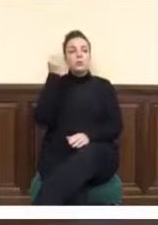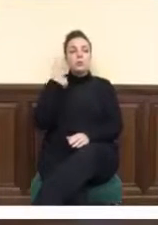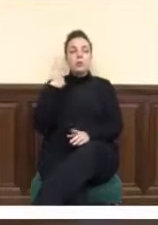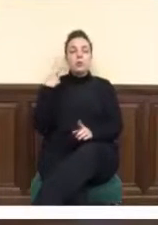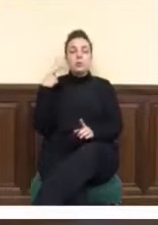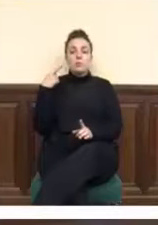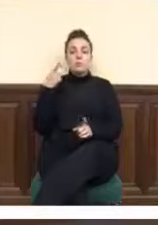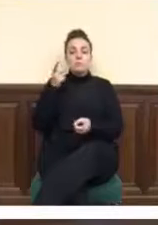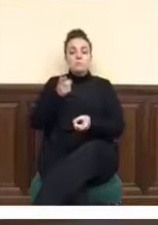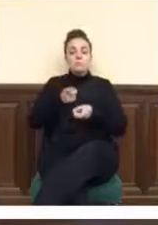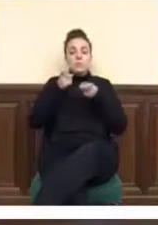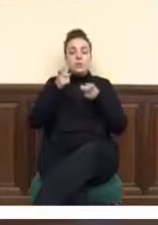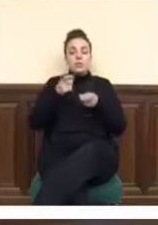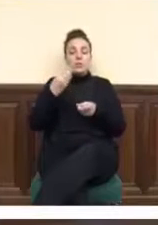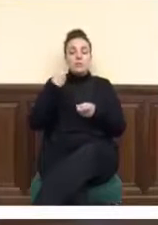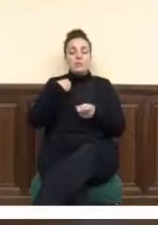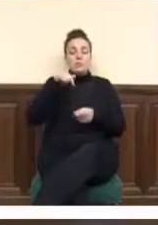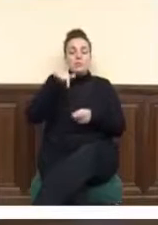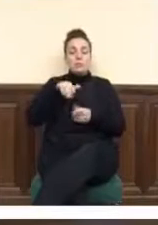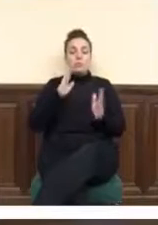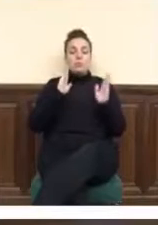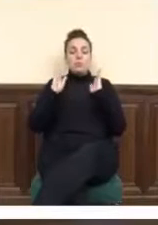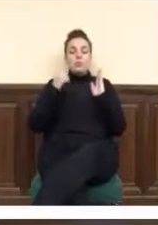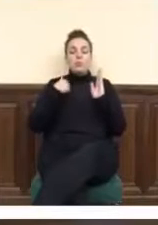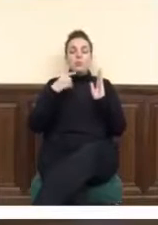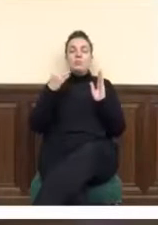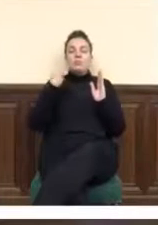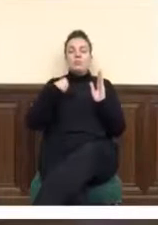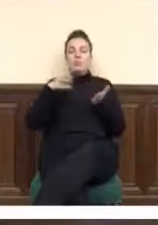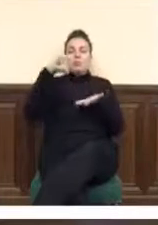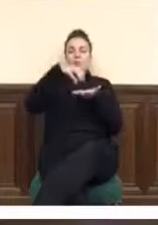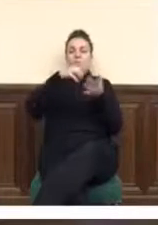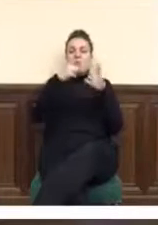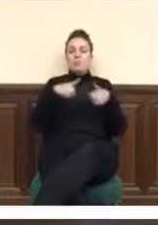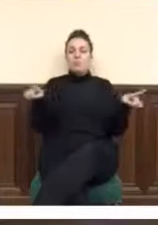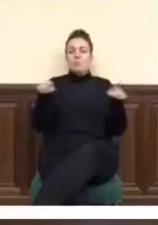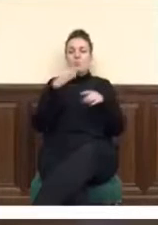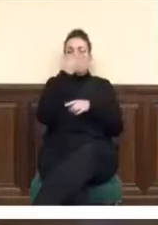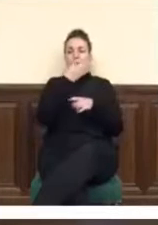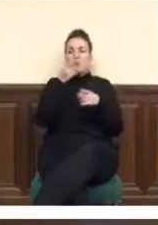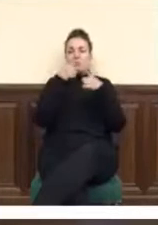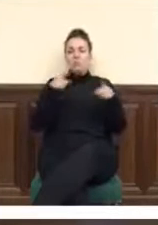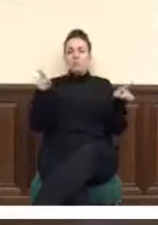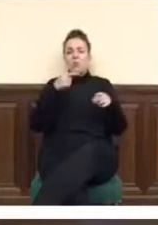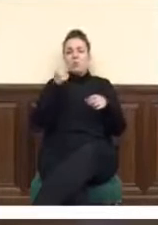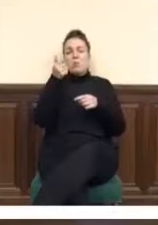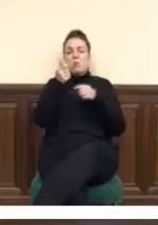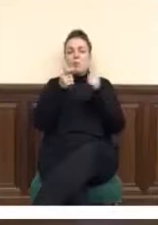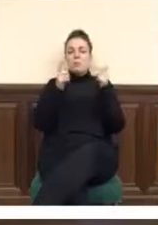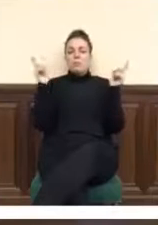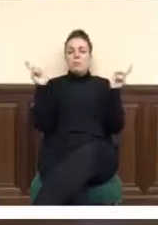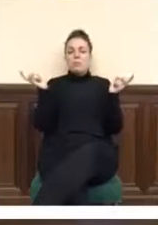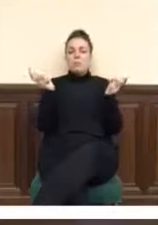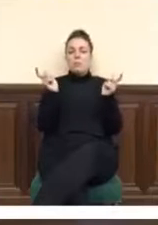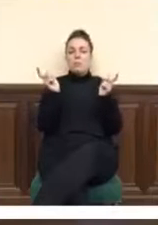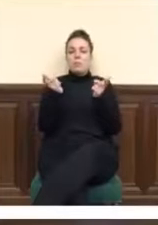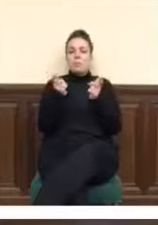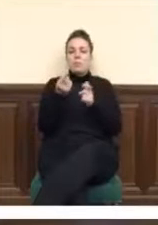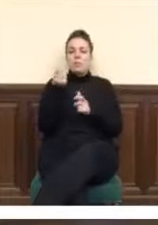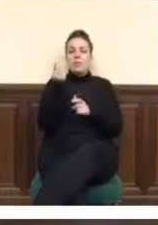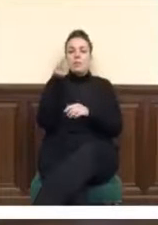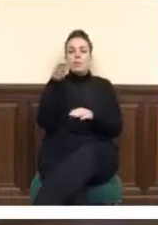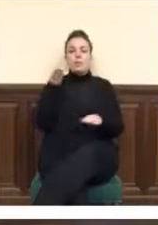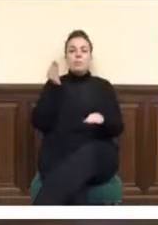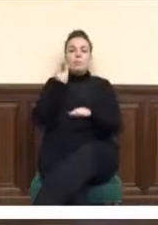al igual que pasó en su momento con el Conservatorio de Música, pues es ir aminorando cada vez más la parte de financiación